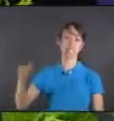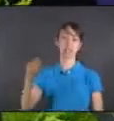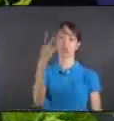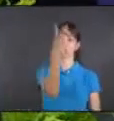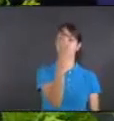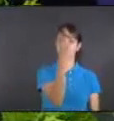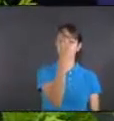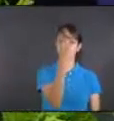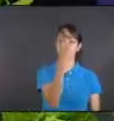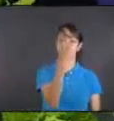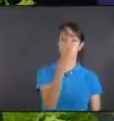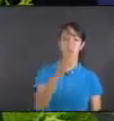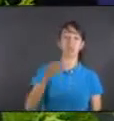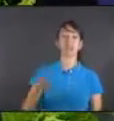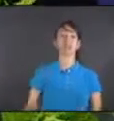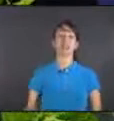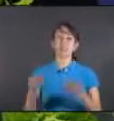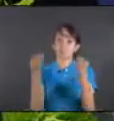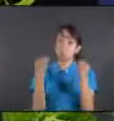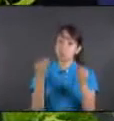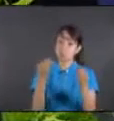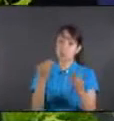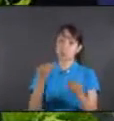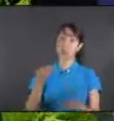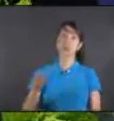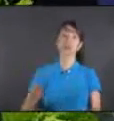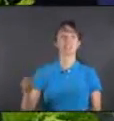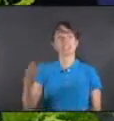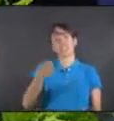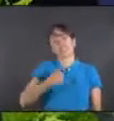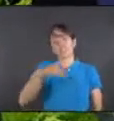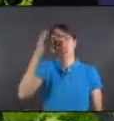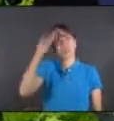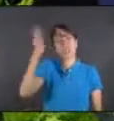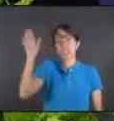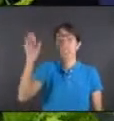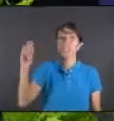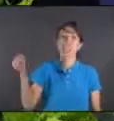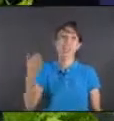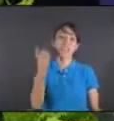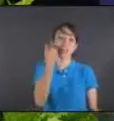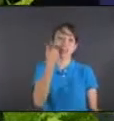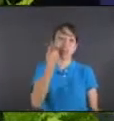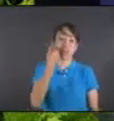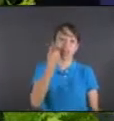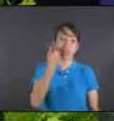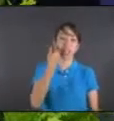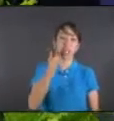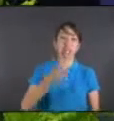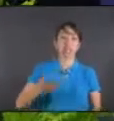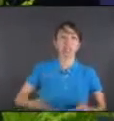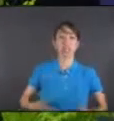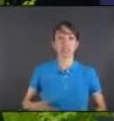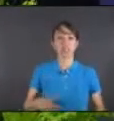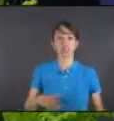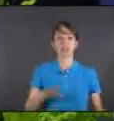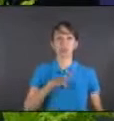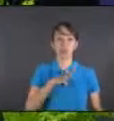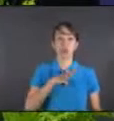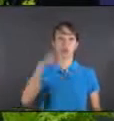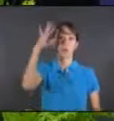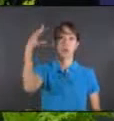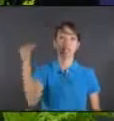¿verdad? Y usted sabe que vio una luz que lo cegó de una vez. Pero lo cegó de tal